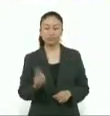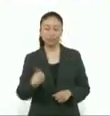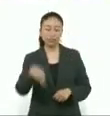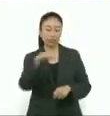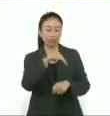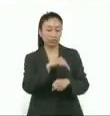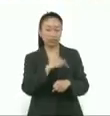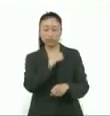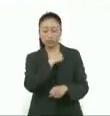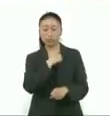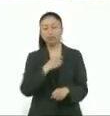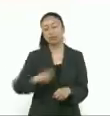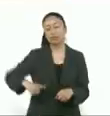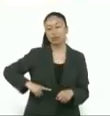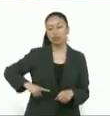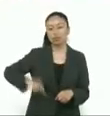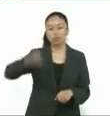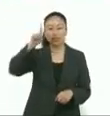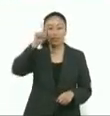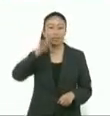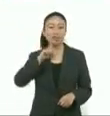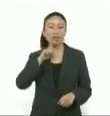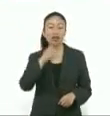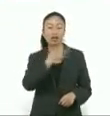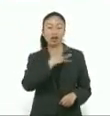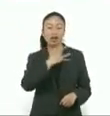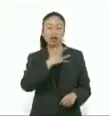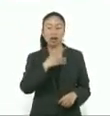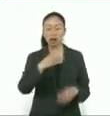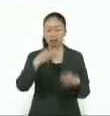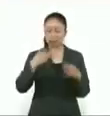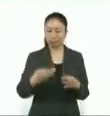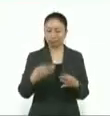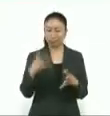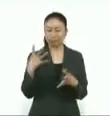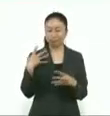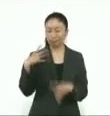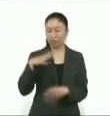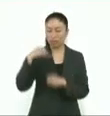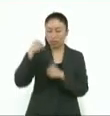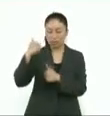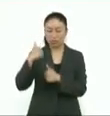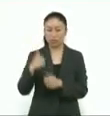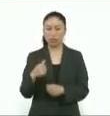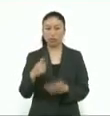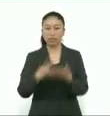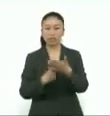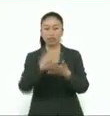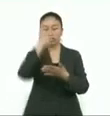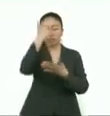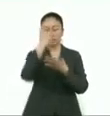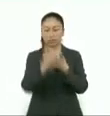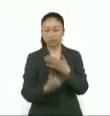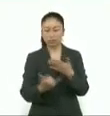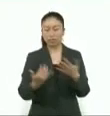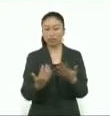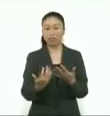ponen toda el alma y corazón por lograr este gran proyecto que es la